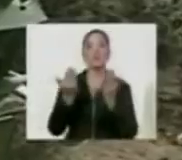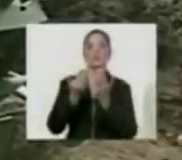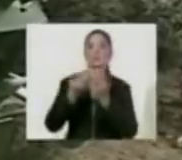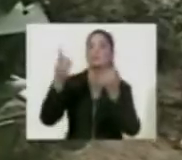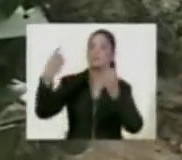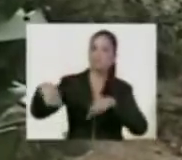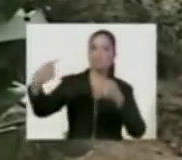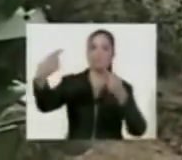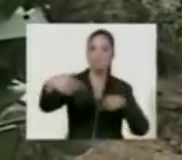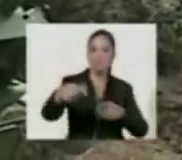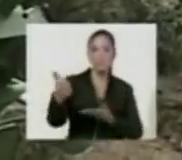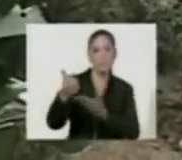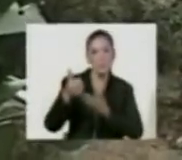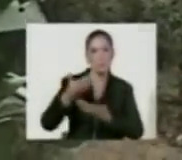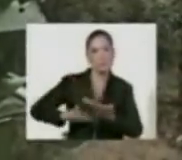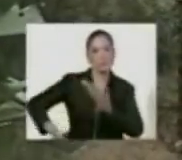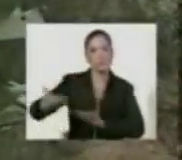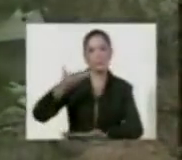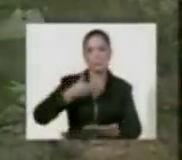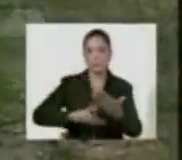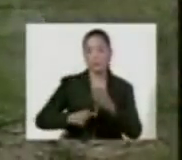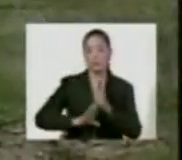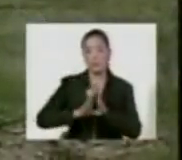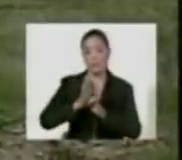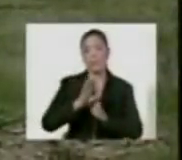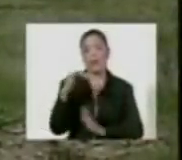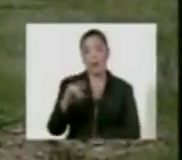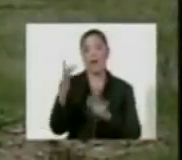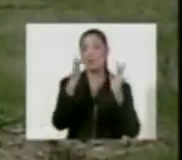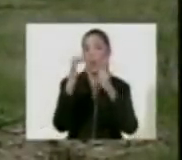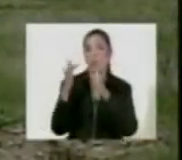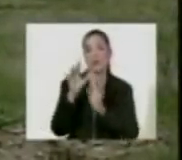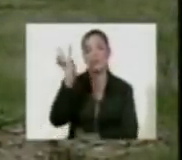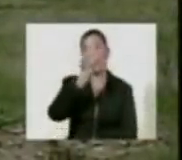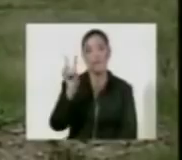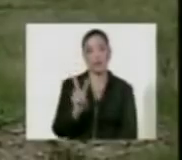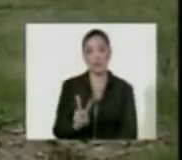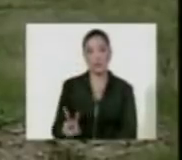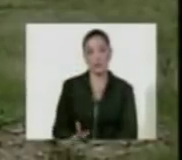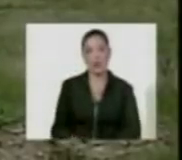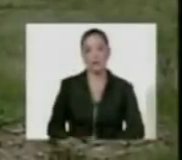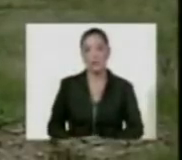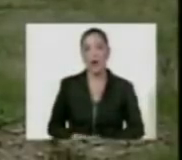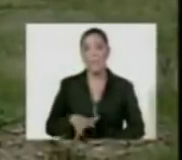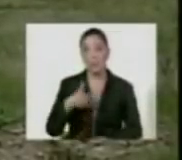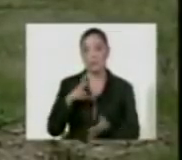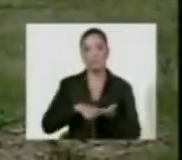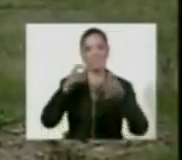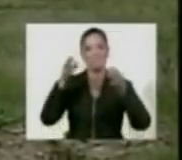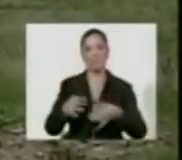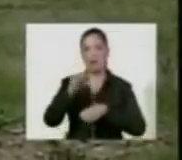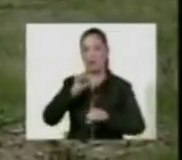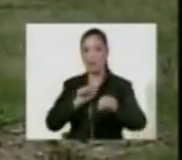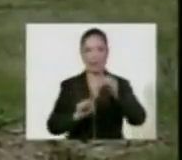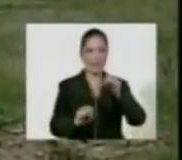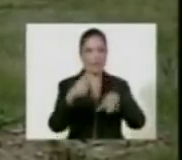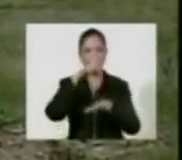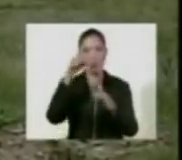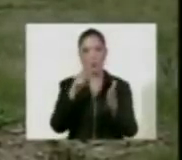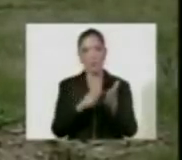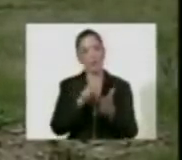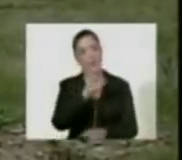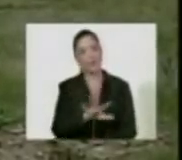de cooperación estratégica que adelanta la República Bolivariana de Venezuela para garantizar la defensa integral de